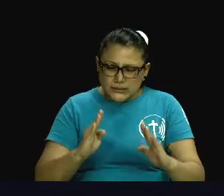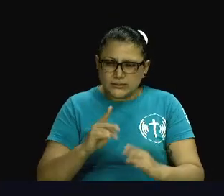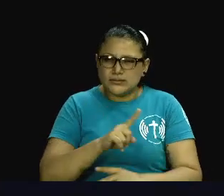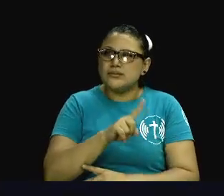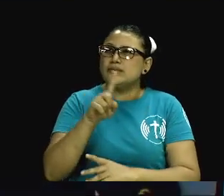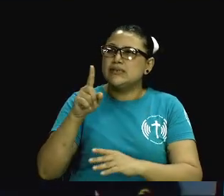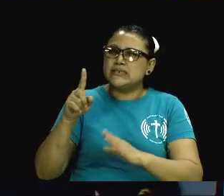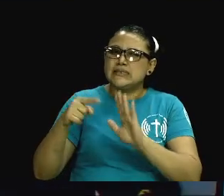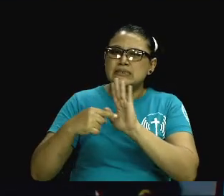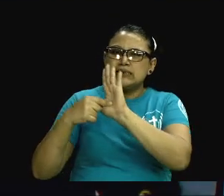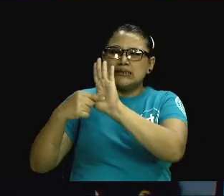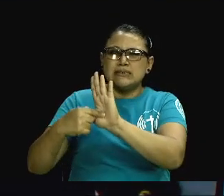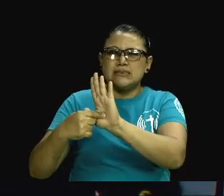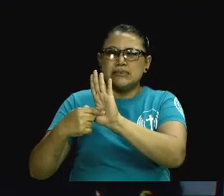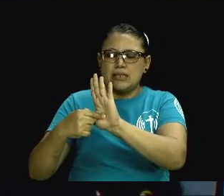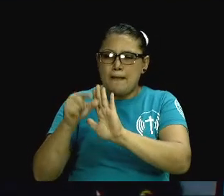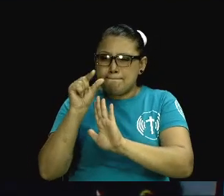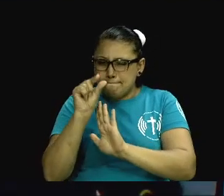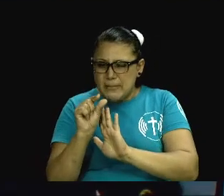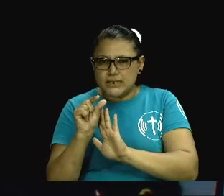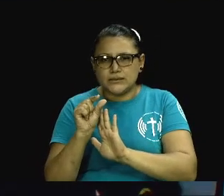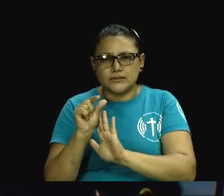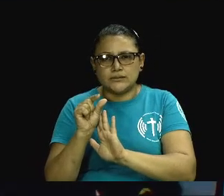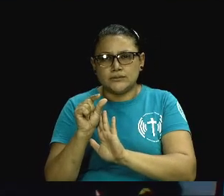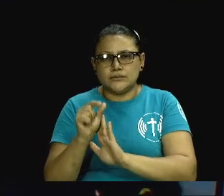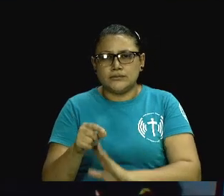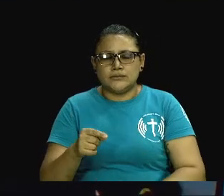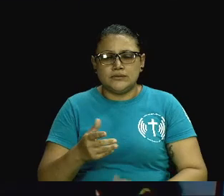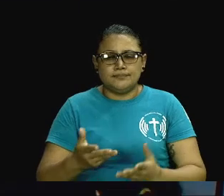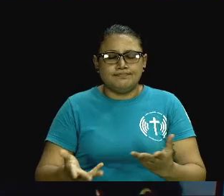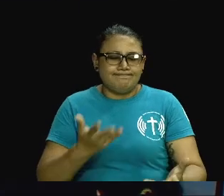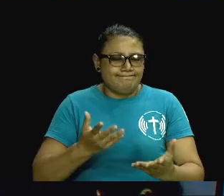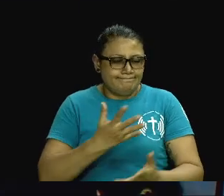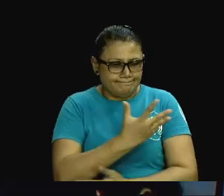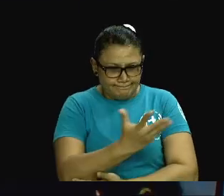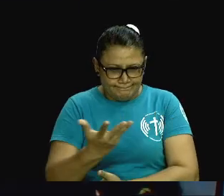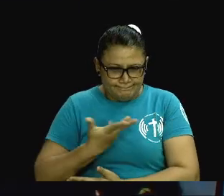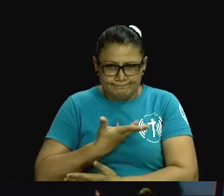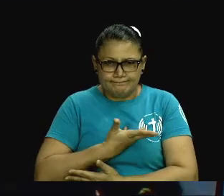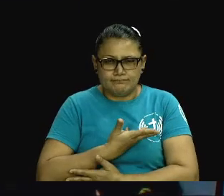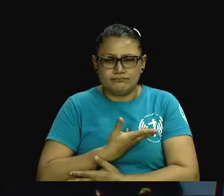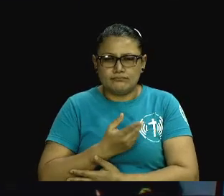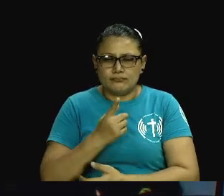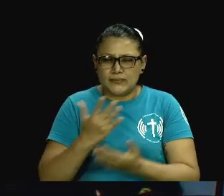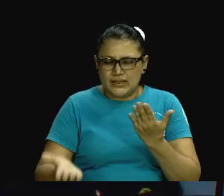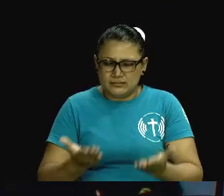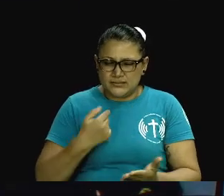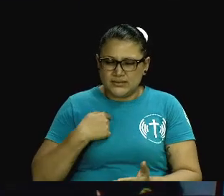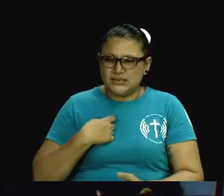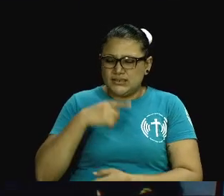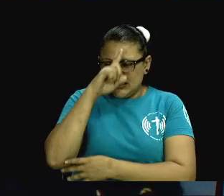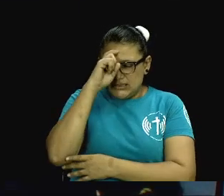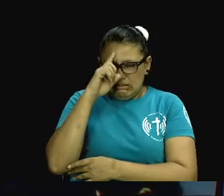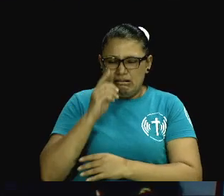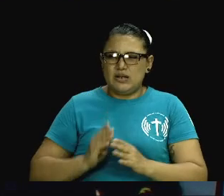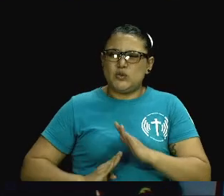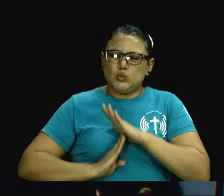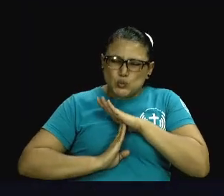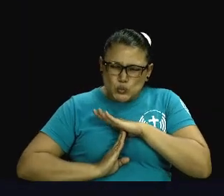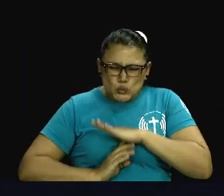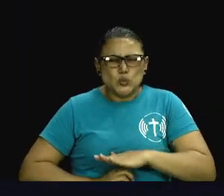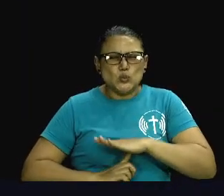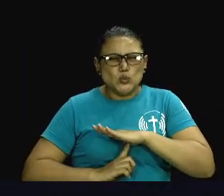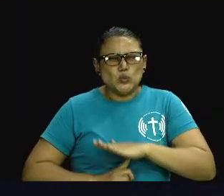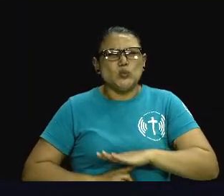cosas que dios puede utilizar muchos de nosotros a veces hemos andado tal vez buscando trabajo yo recuerdo en una época